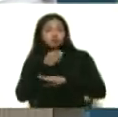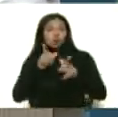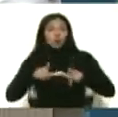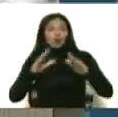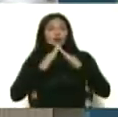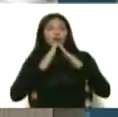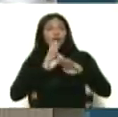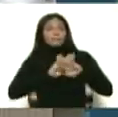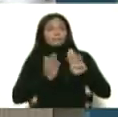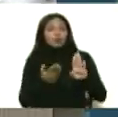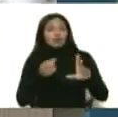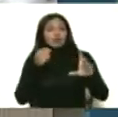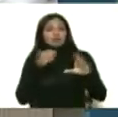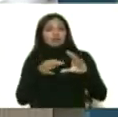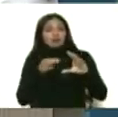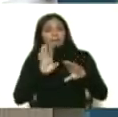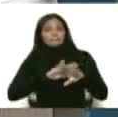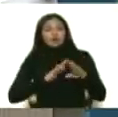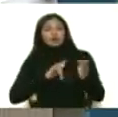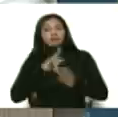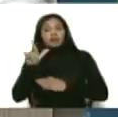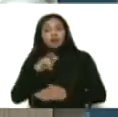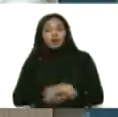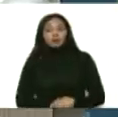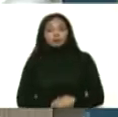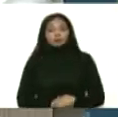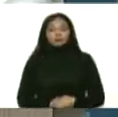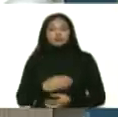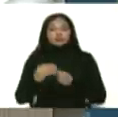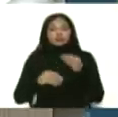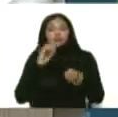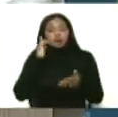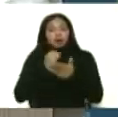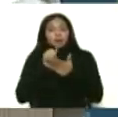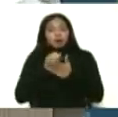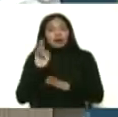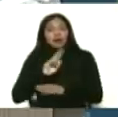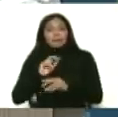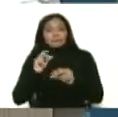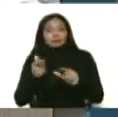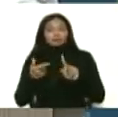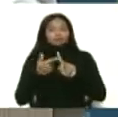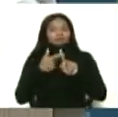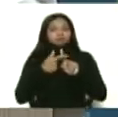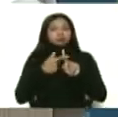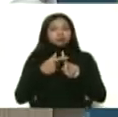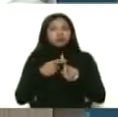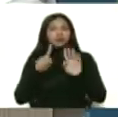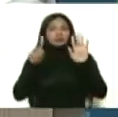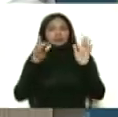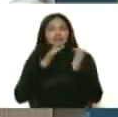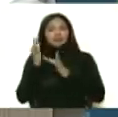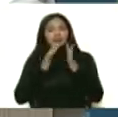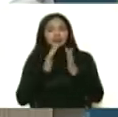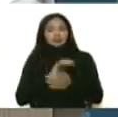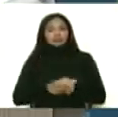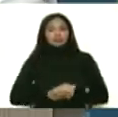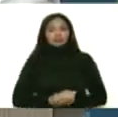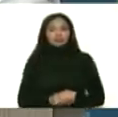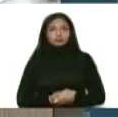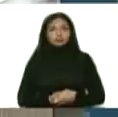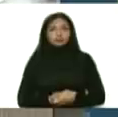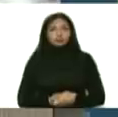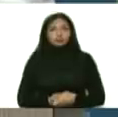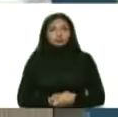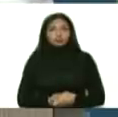sido registrada como viajera, se le tomó la prueba rápida y resultó positiva el 6 de abril por prueba rápida, el 6 de